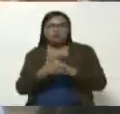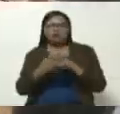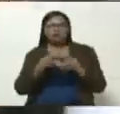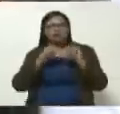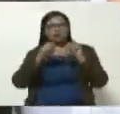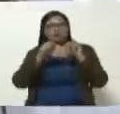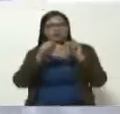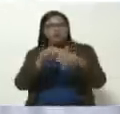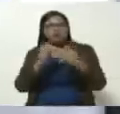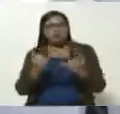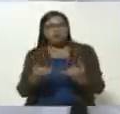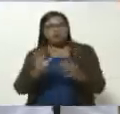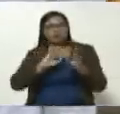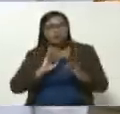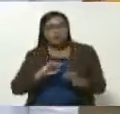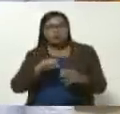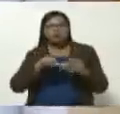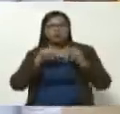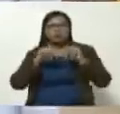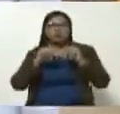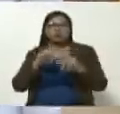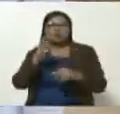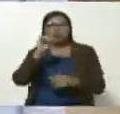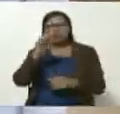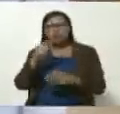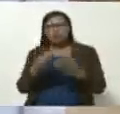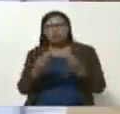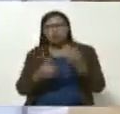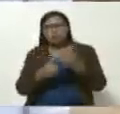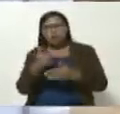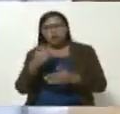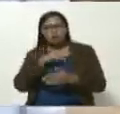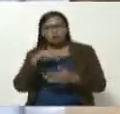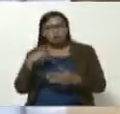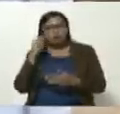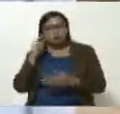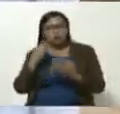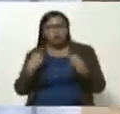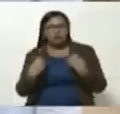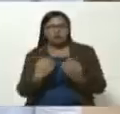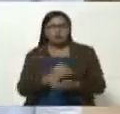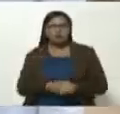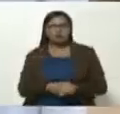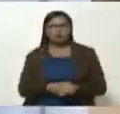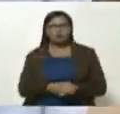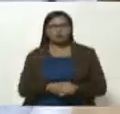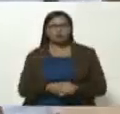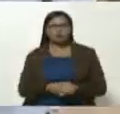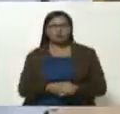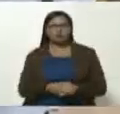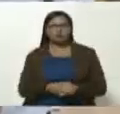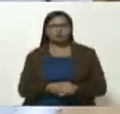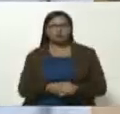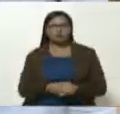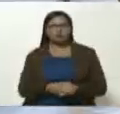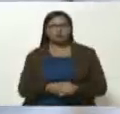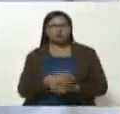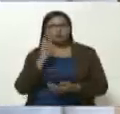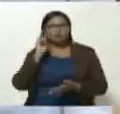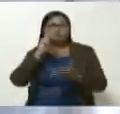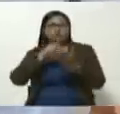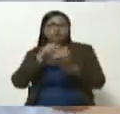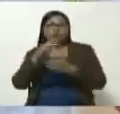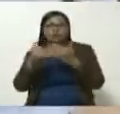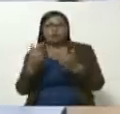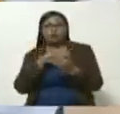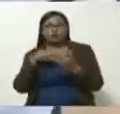continuidad de Monómeros y tenemos Monómeros para mucho y nos alegra mucho. Estamos muy contentos y afortunados de esta nueva llegada y sobre todo